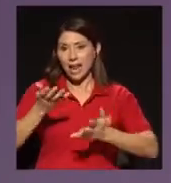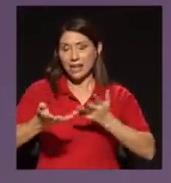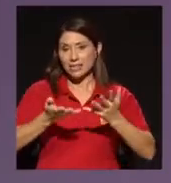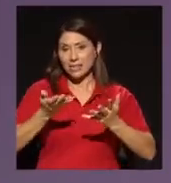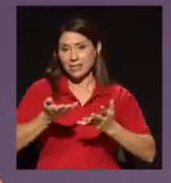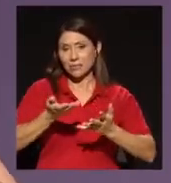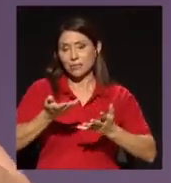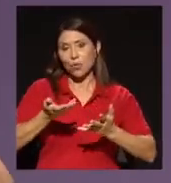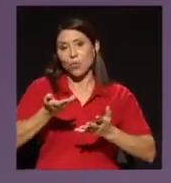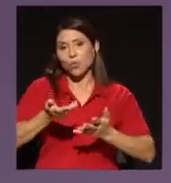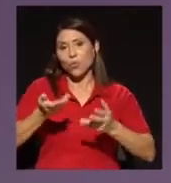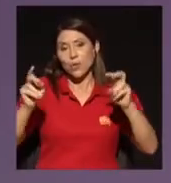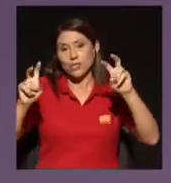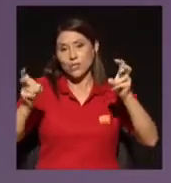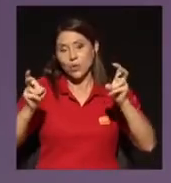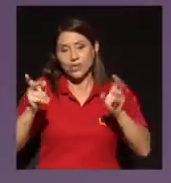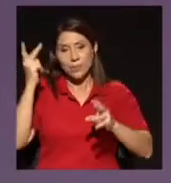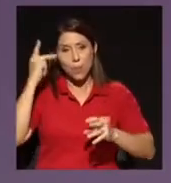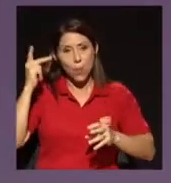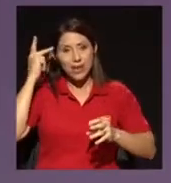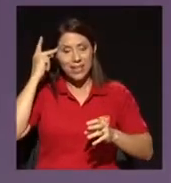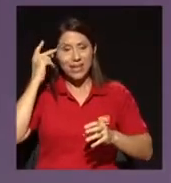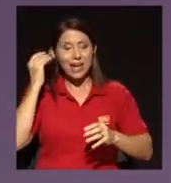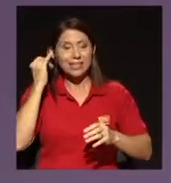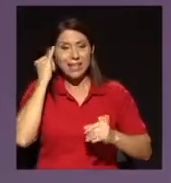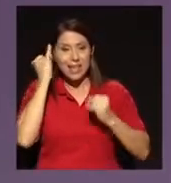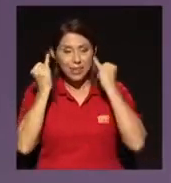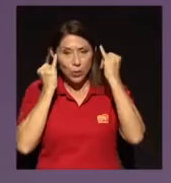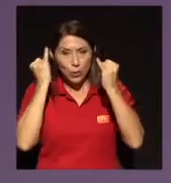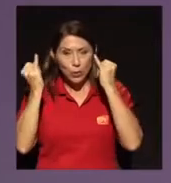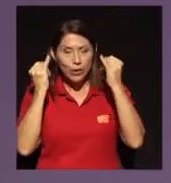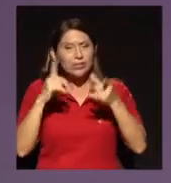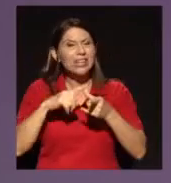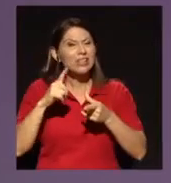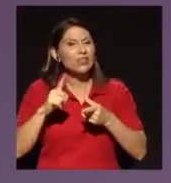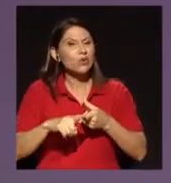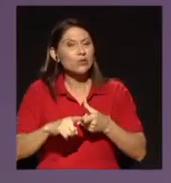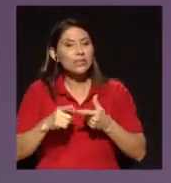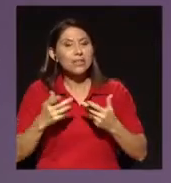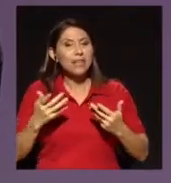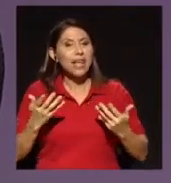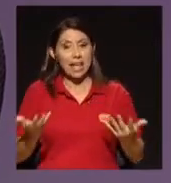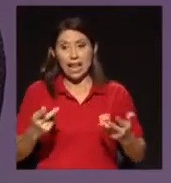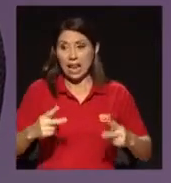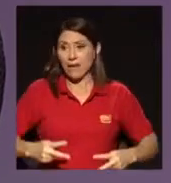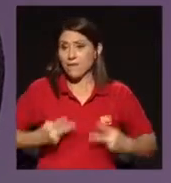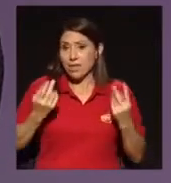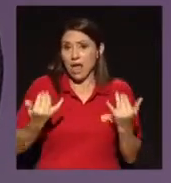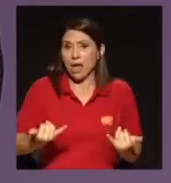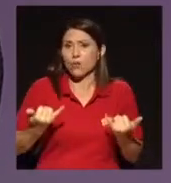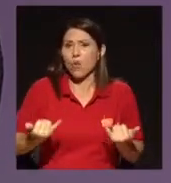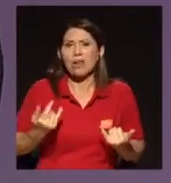cuestiones políticas e ideológicas. Ajá. Entonces, ¿qué es lo que vemos en la vida actual?